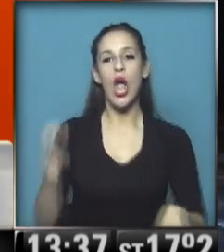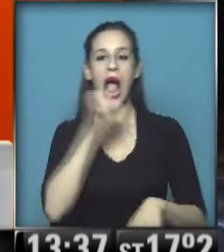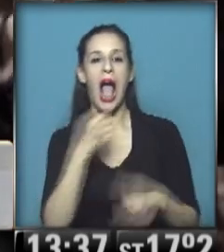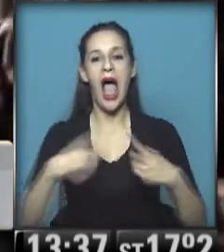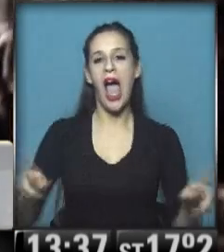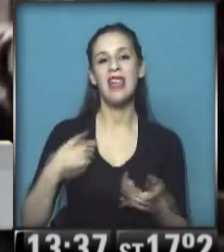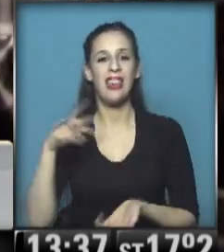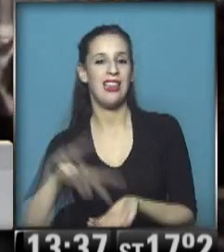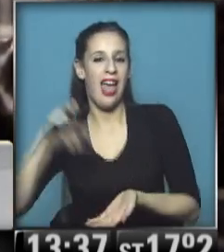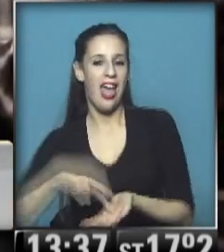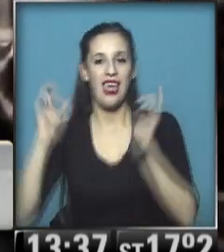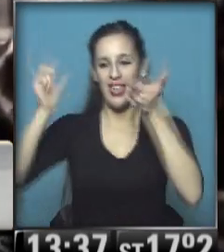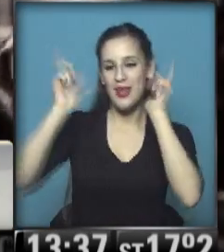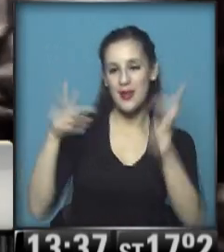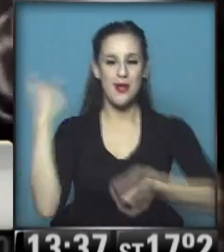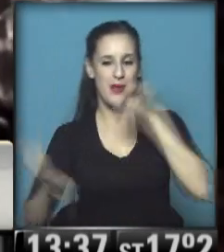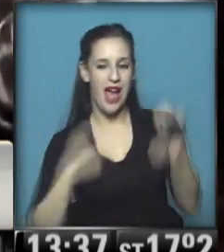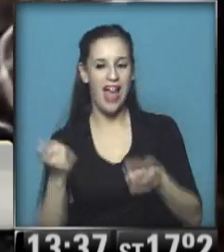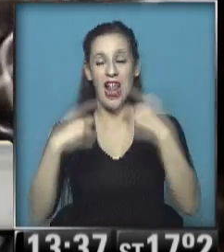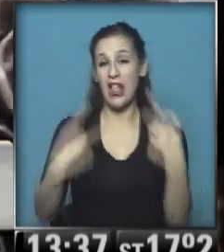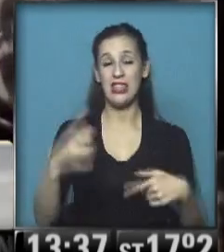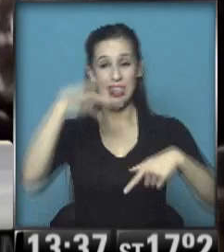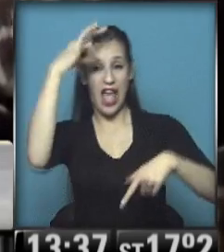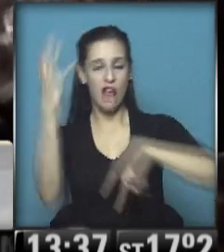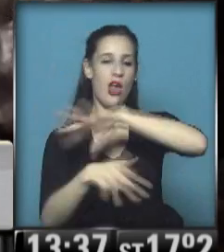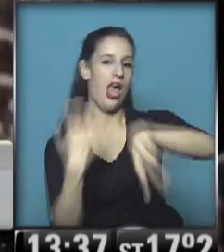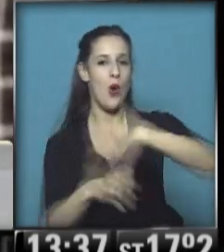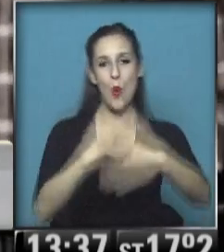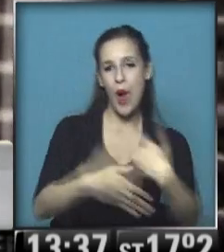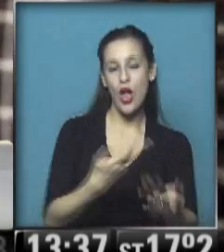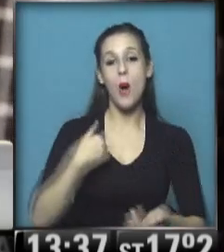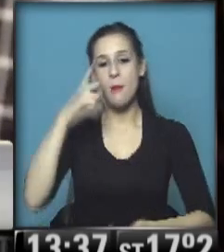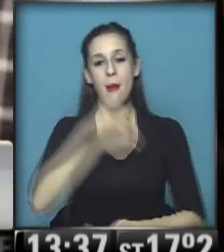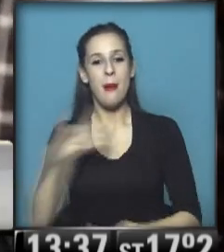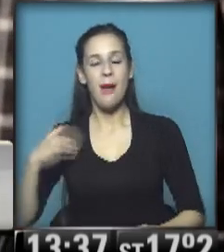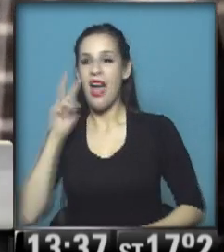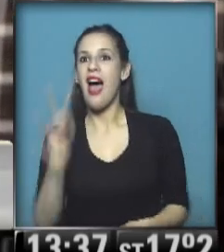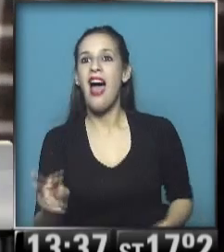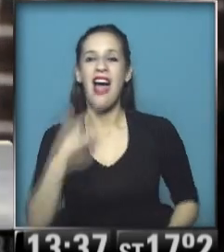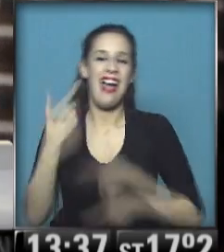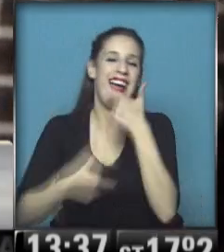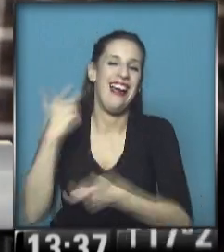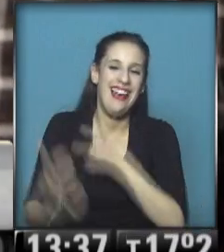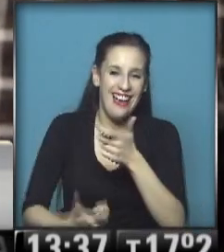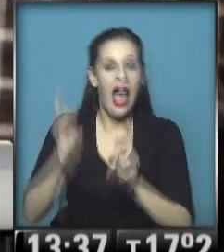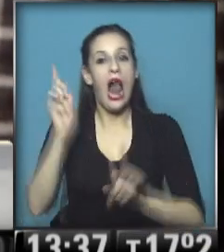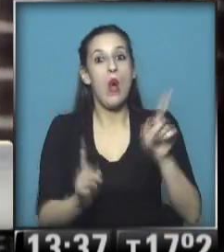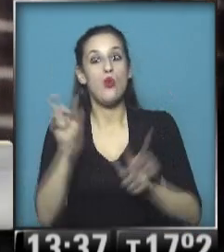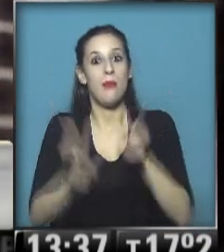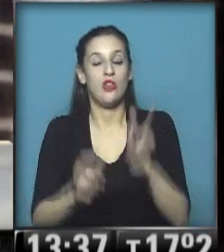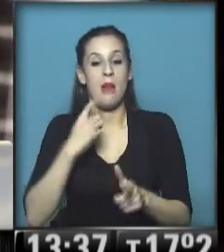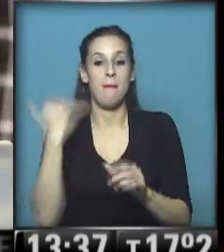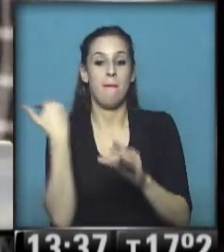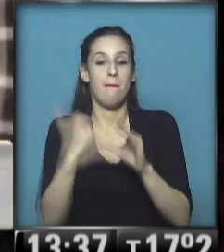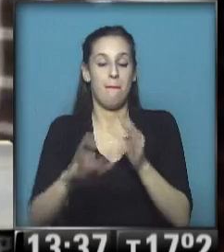saltan, se divierten, bailan, destrozan el teatro, mientras que los padres se ríen mirándolos y algunos, que no está bien, mandan mensajes.